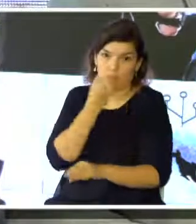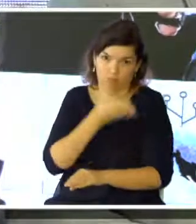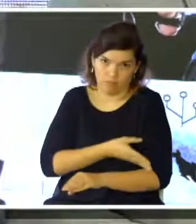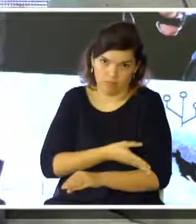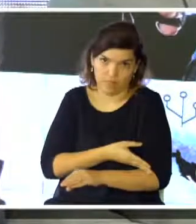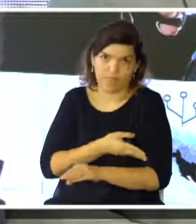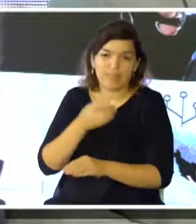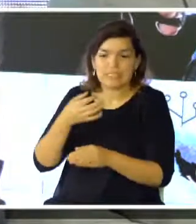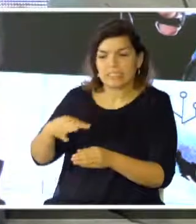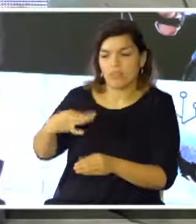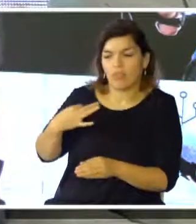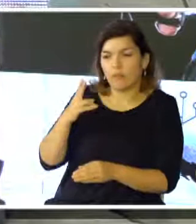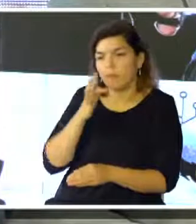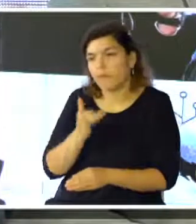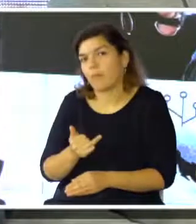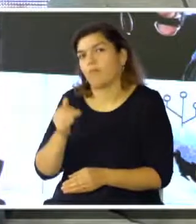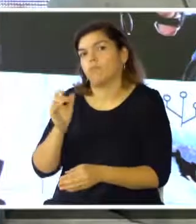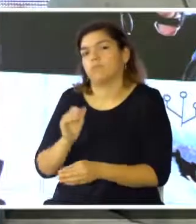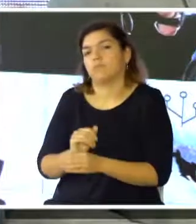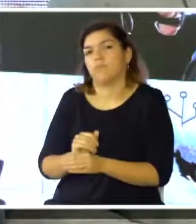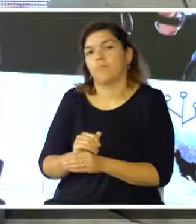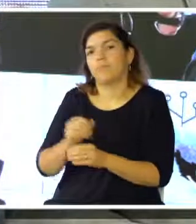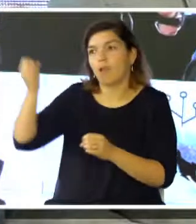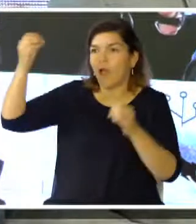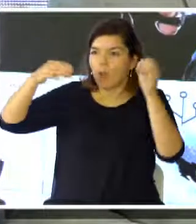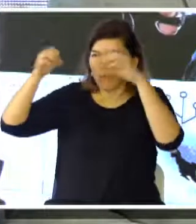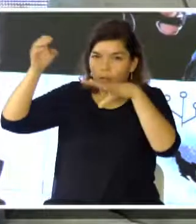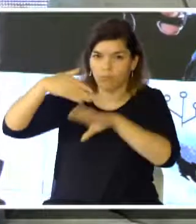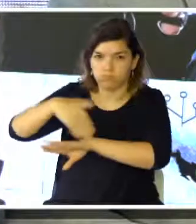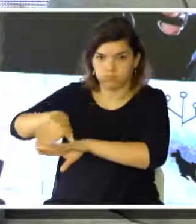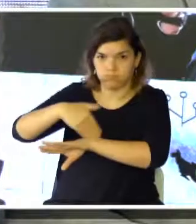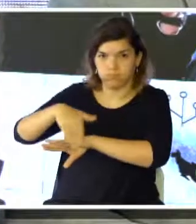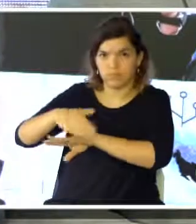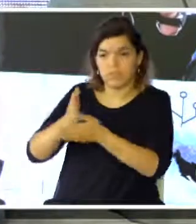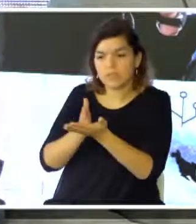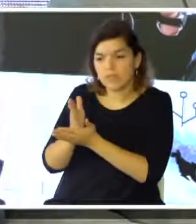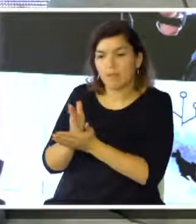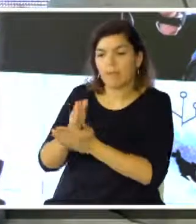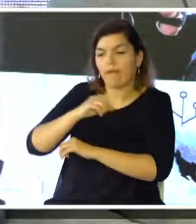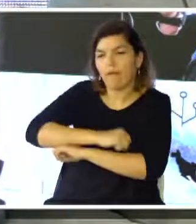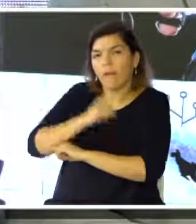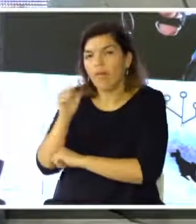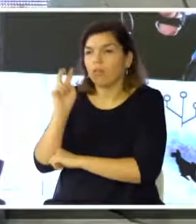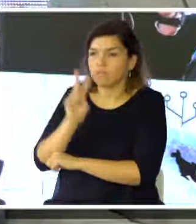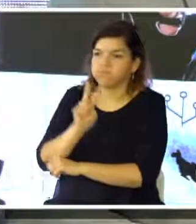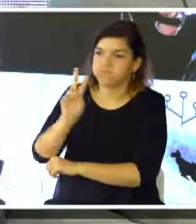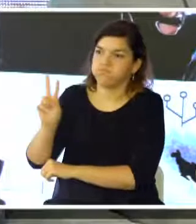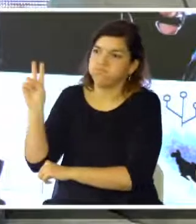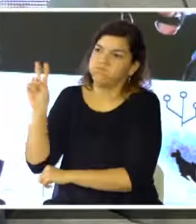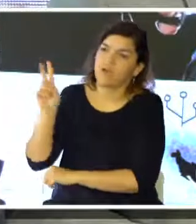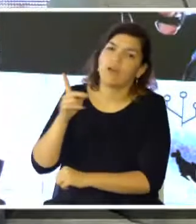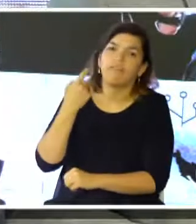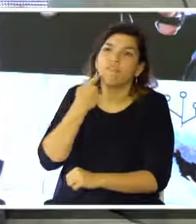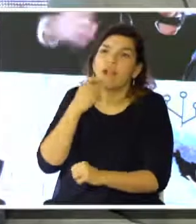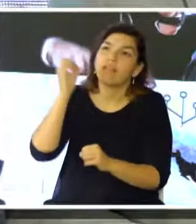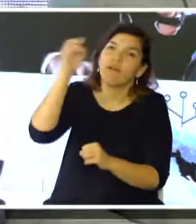toda la vida se iba por ejemplo con la con el alumbrado público eran camionetas que iban recorriendo durante la noche a ver qué